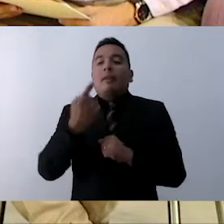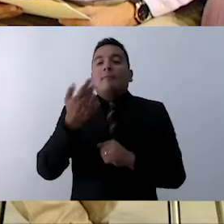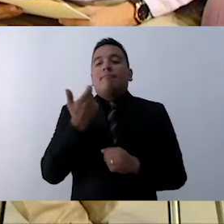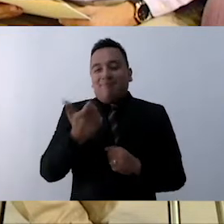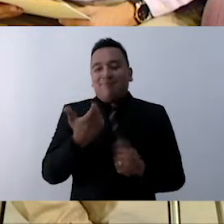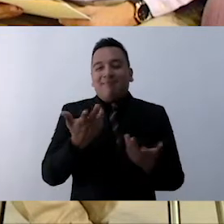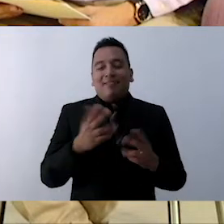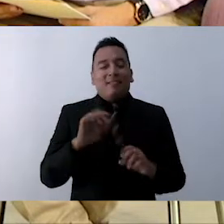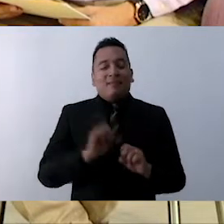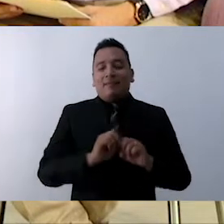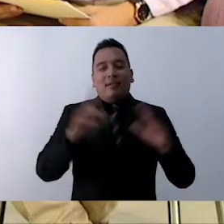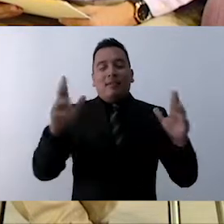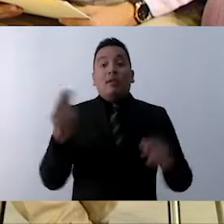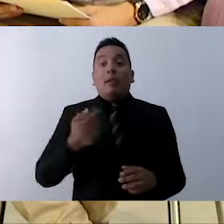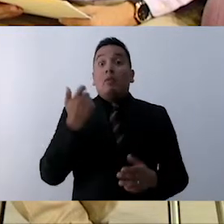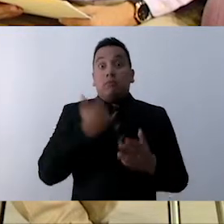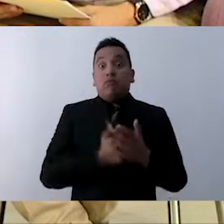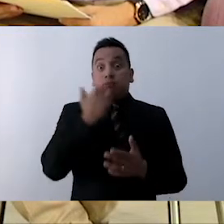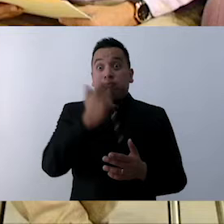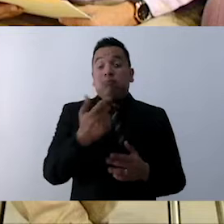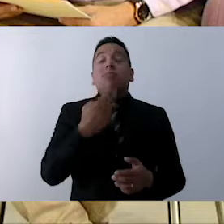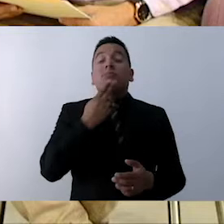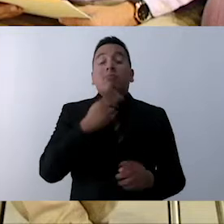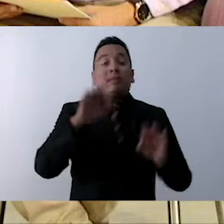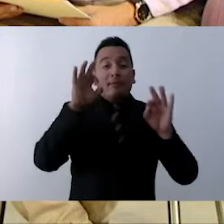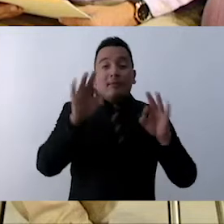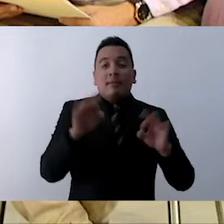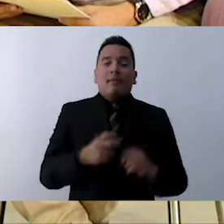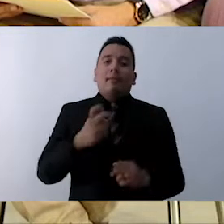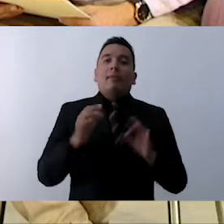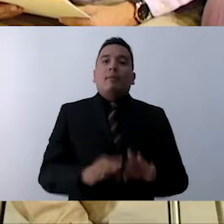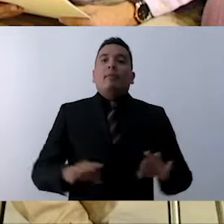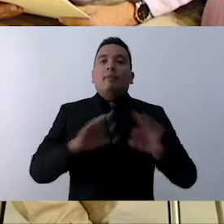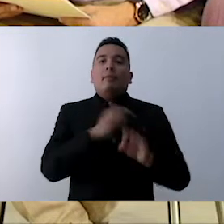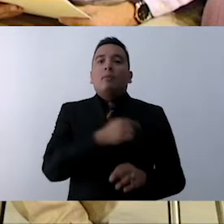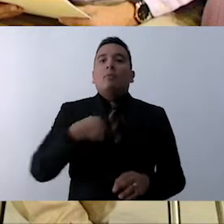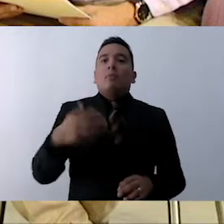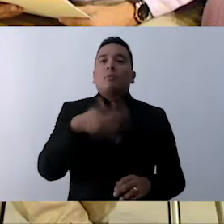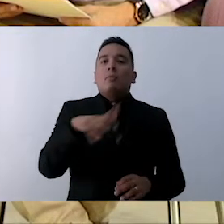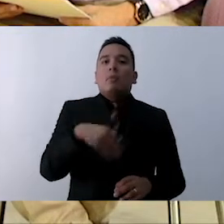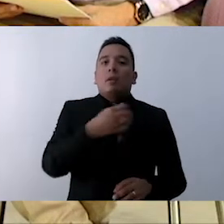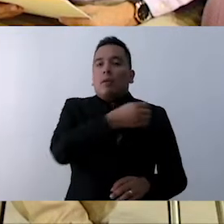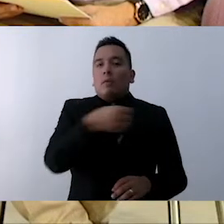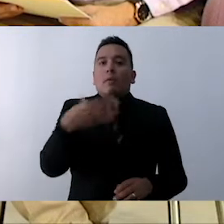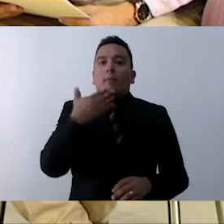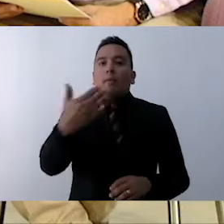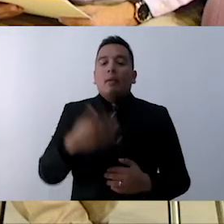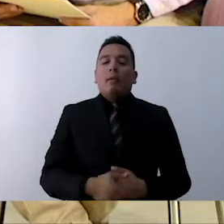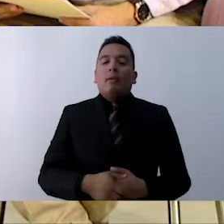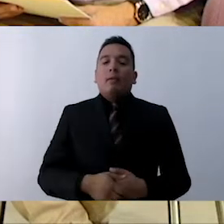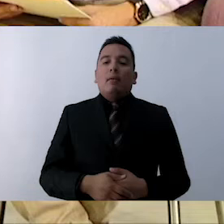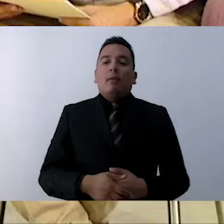ver con los presupuestos. Los presupuestos sin duda tienen que ser más eficientes y por lo tanto tiene que buscarse